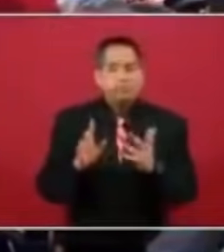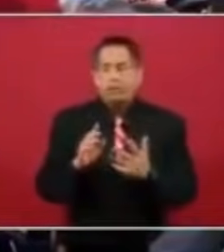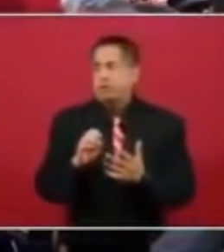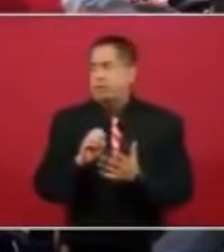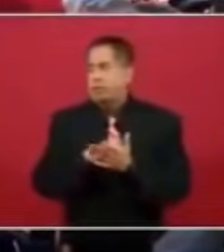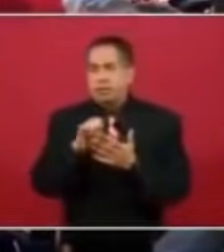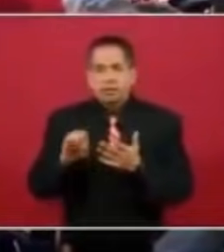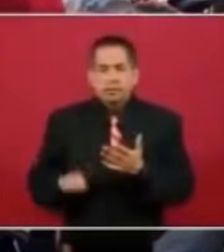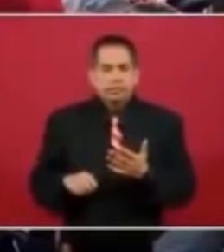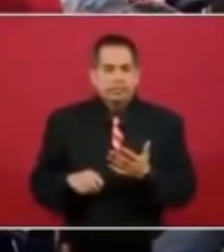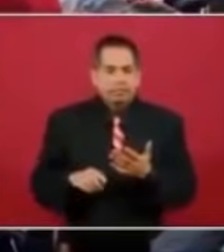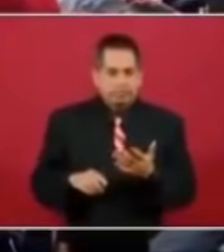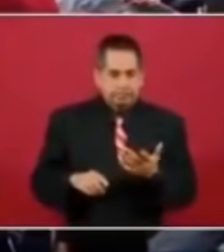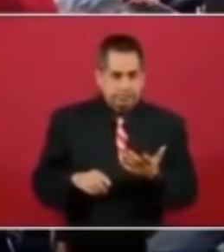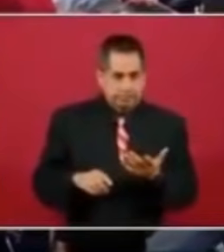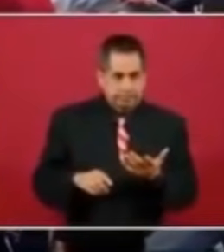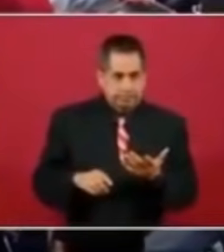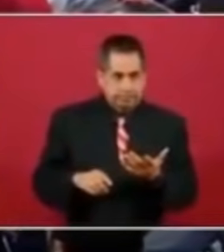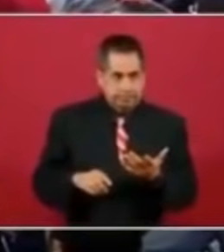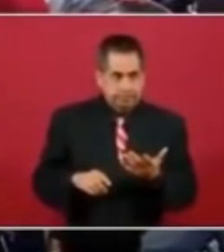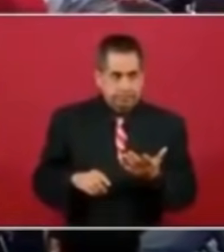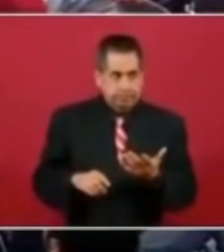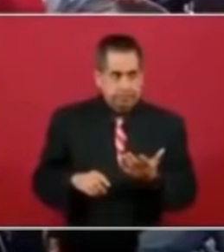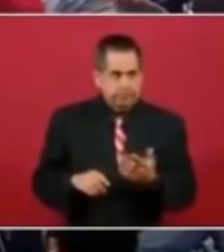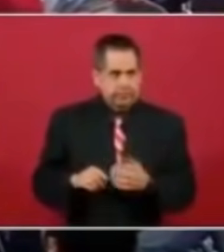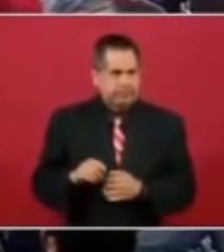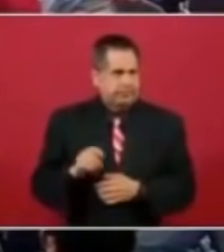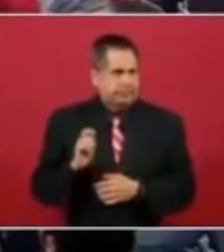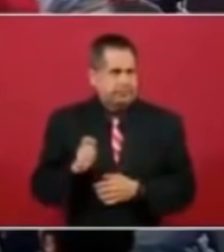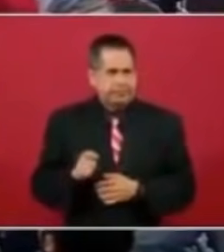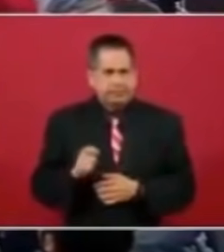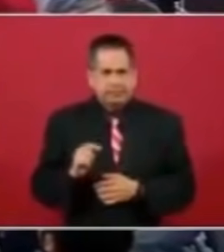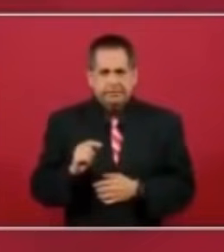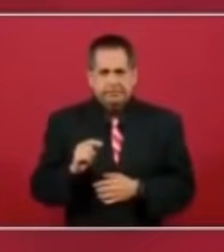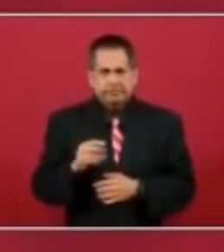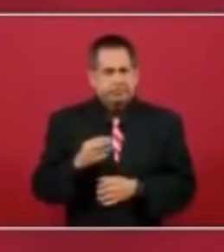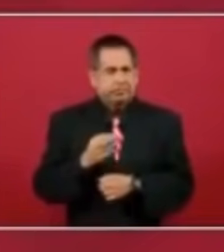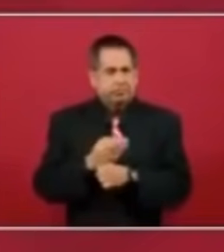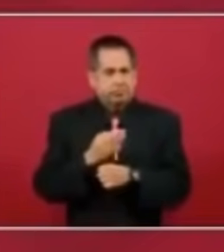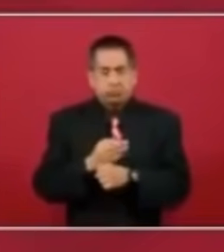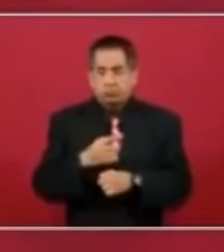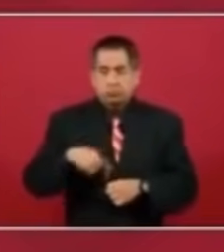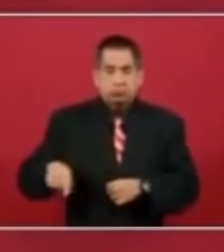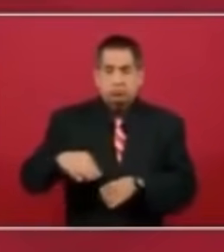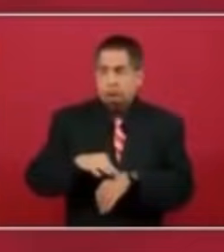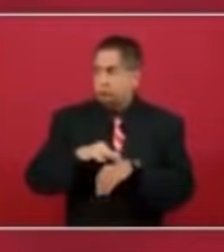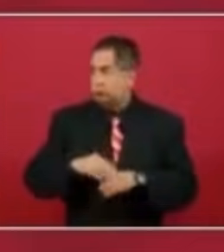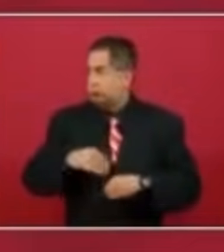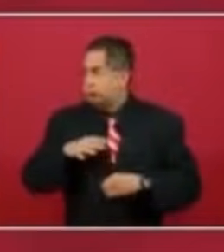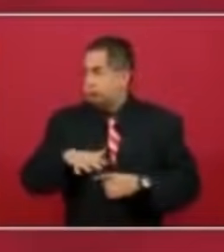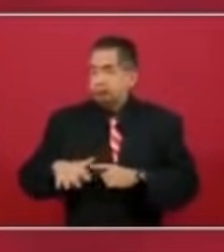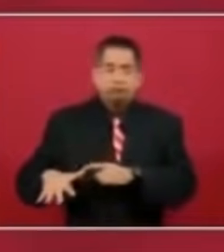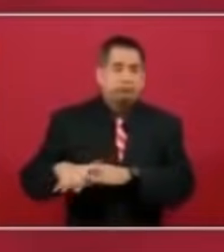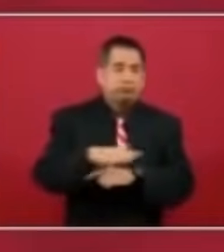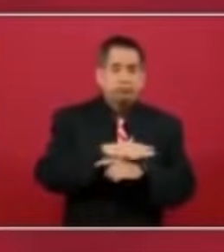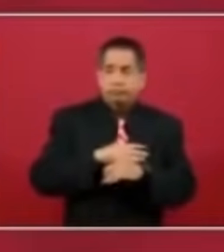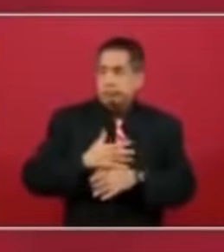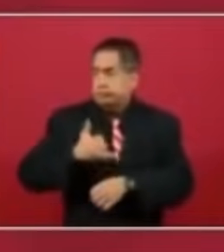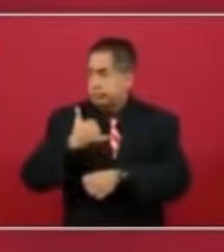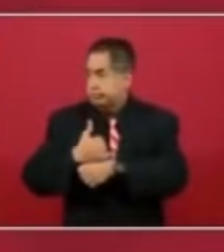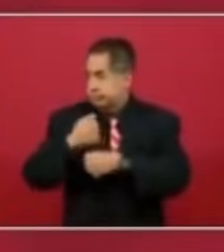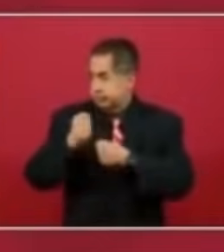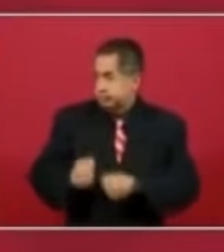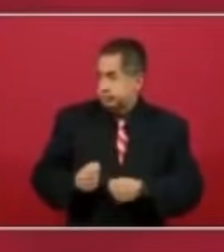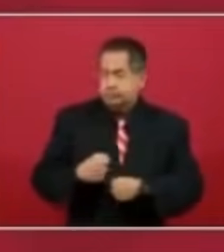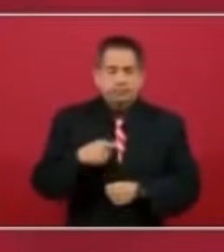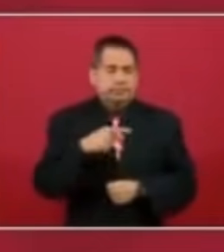como la que estamos viviendo. de inseguridad